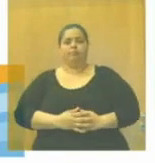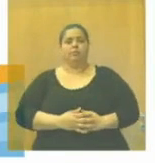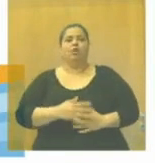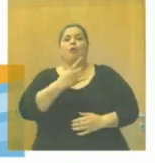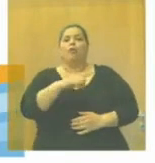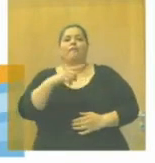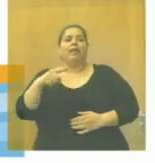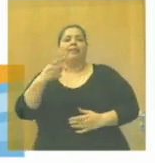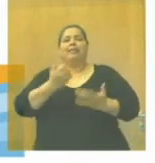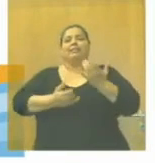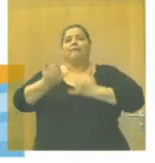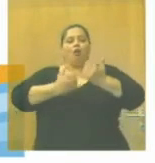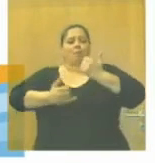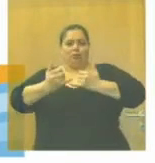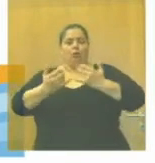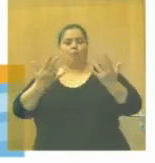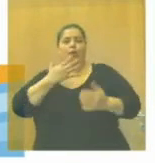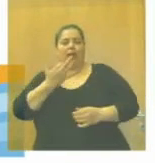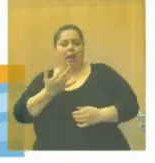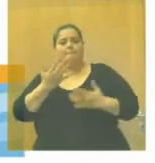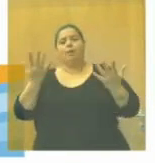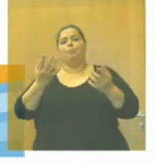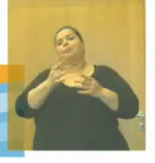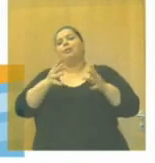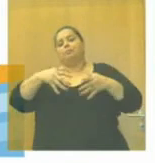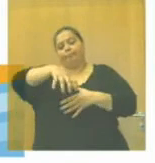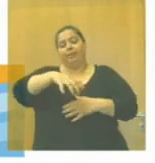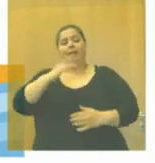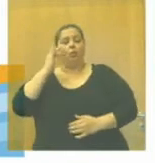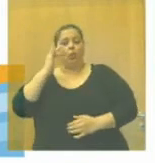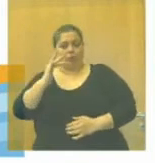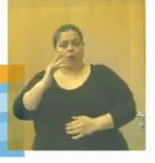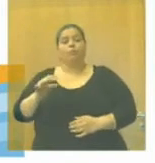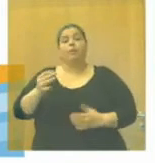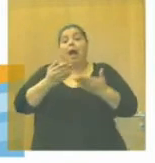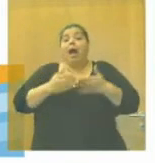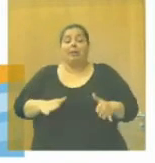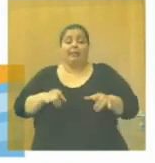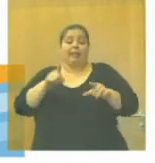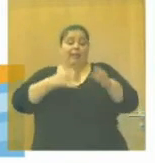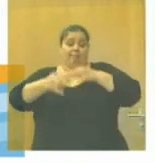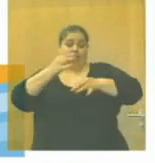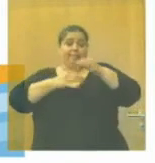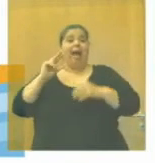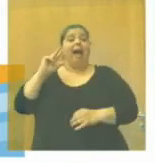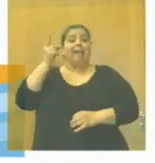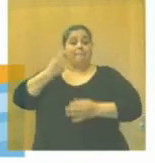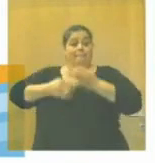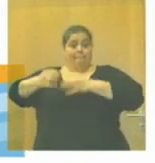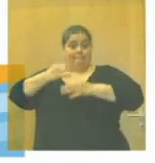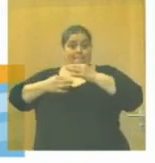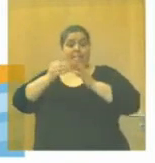niveles de información, ¿no? Ya sea con el sector de educación, a partir de las fuentes de ANEP